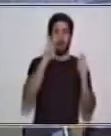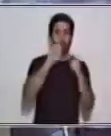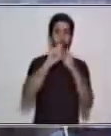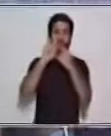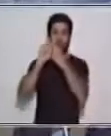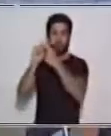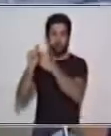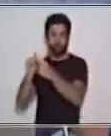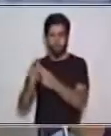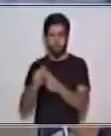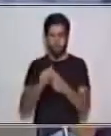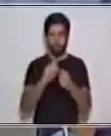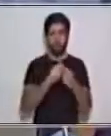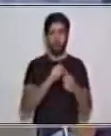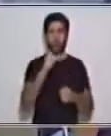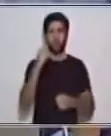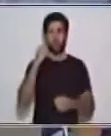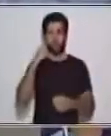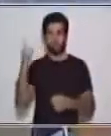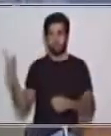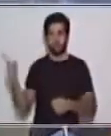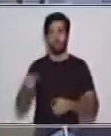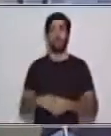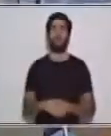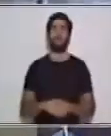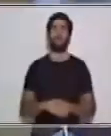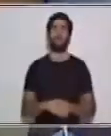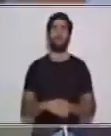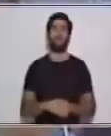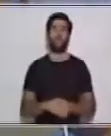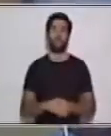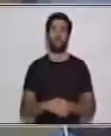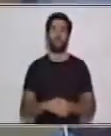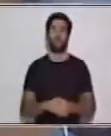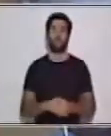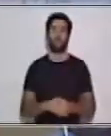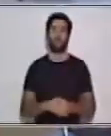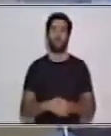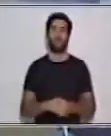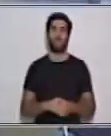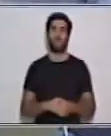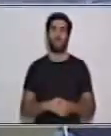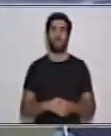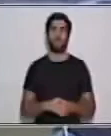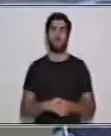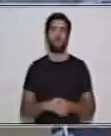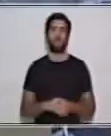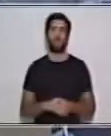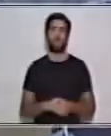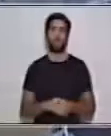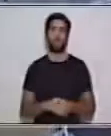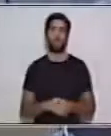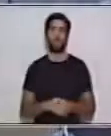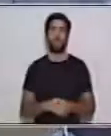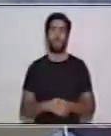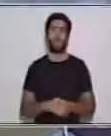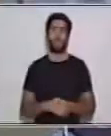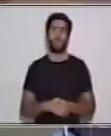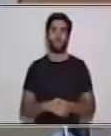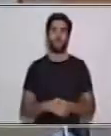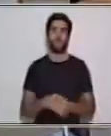Ese hacia acá, luego uno hacia abajo yo voy a usar porque es muy grande la